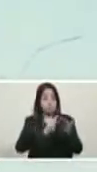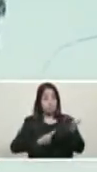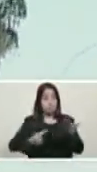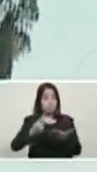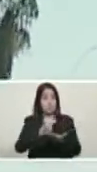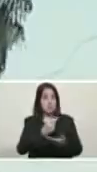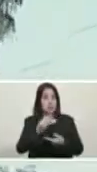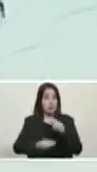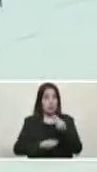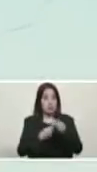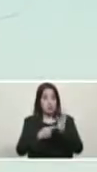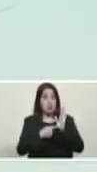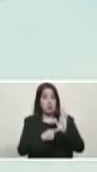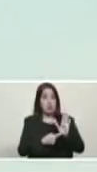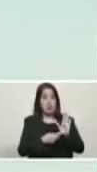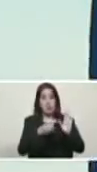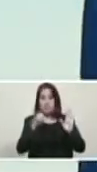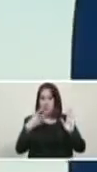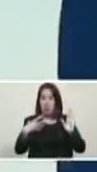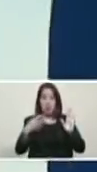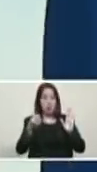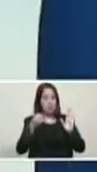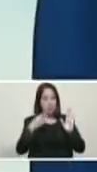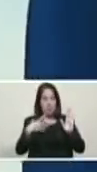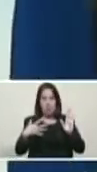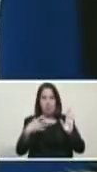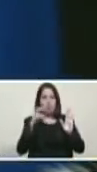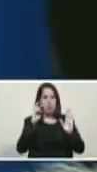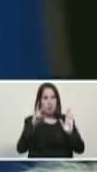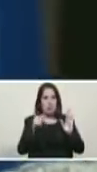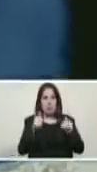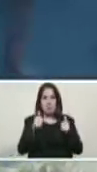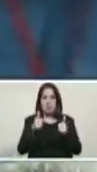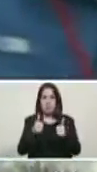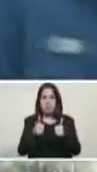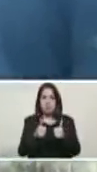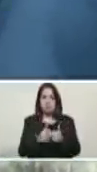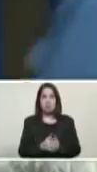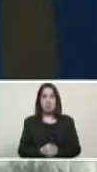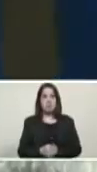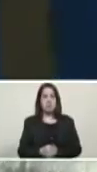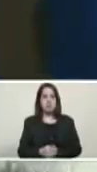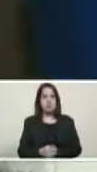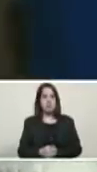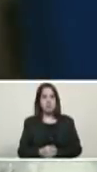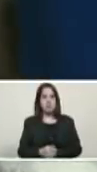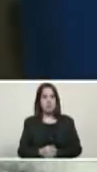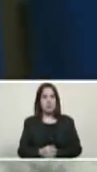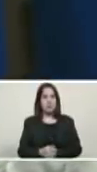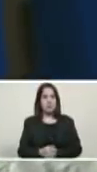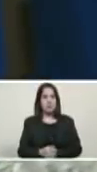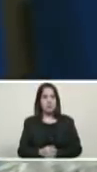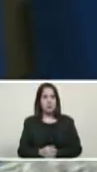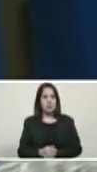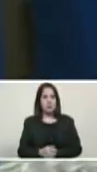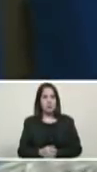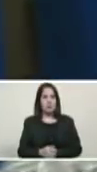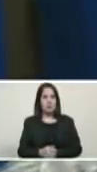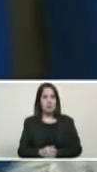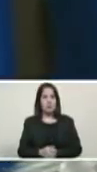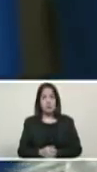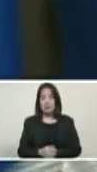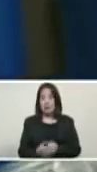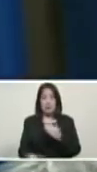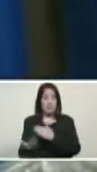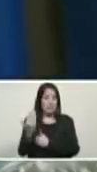es otro está muy bueno se fiche este filme en este era torcido esta ficha está fresca éxito